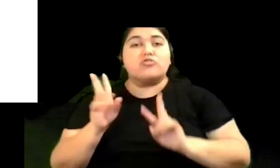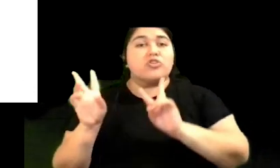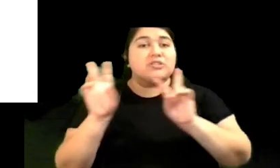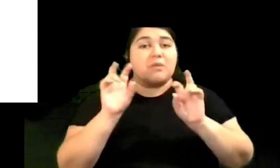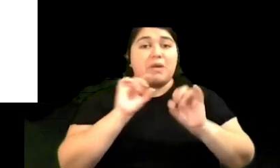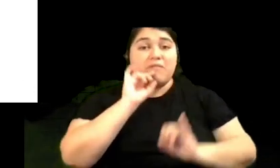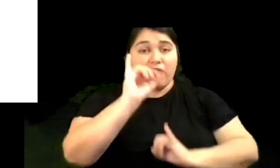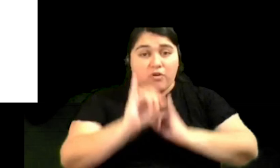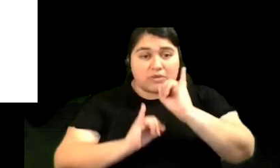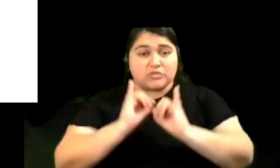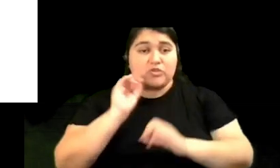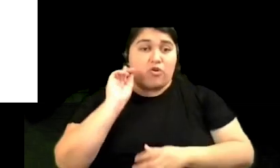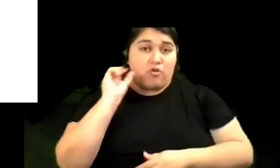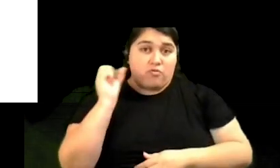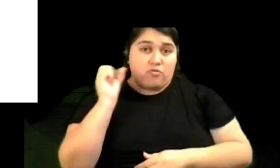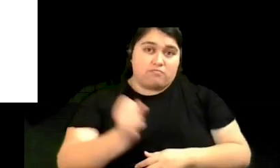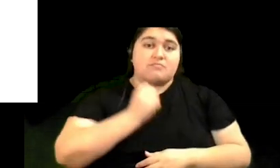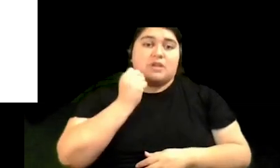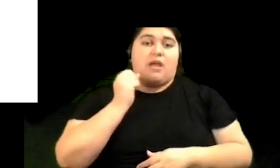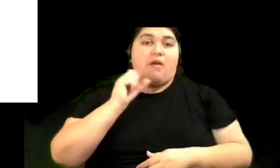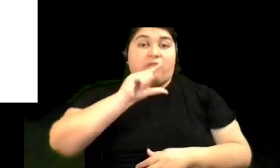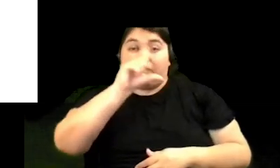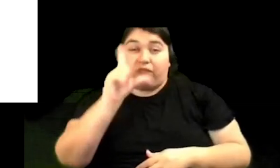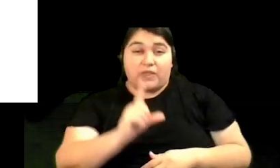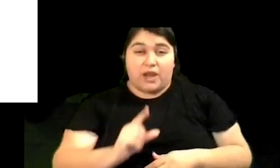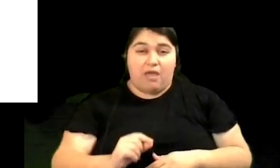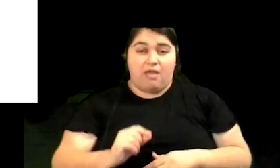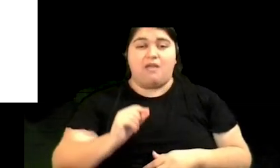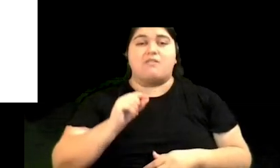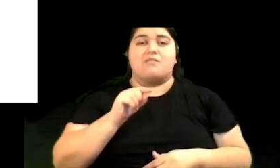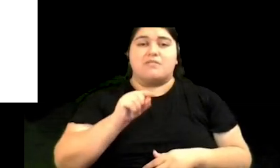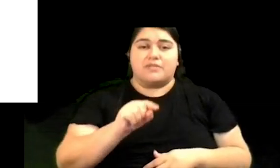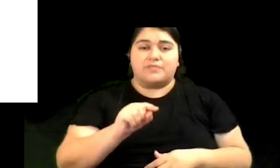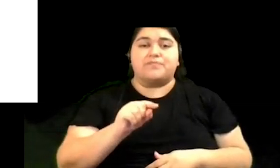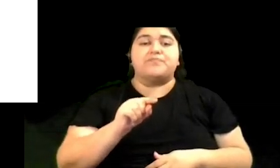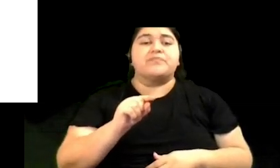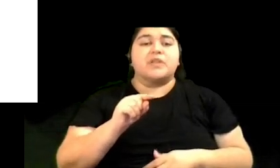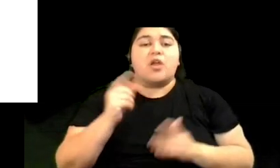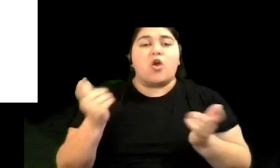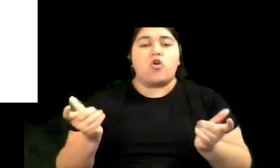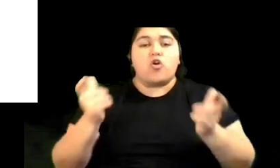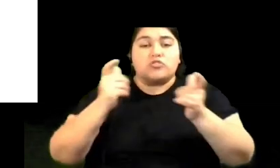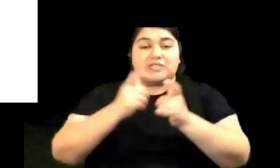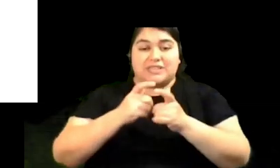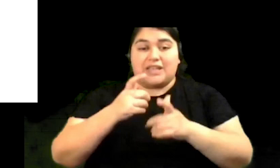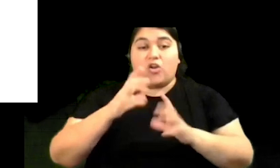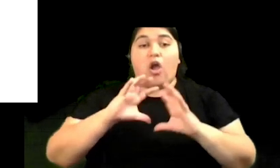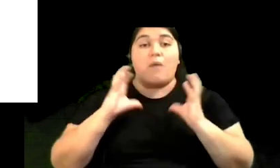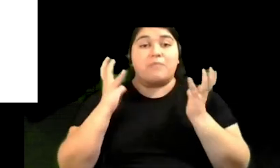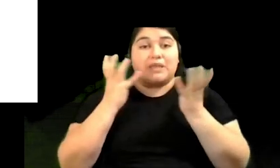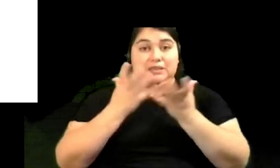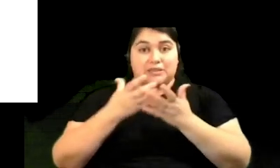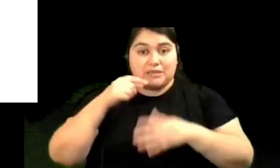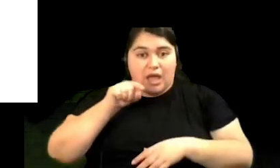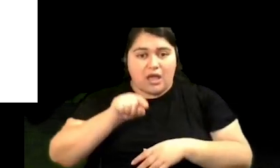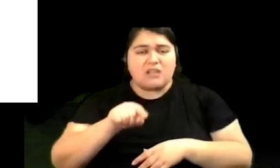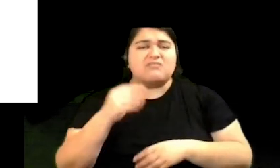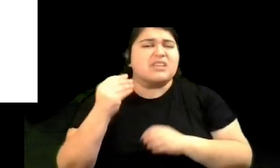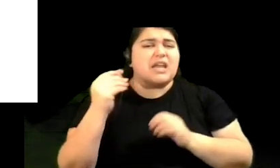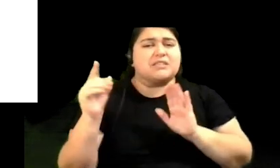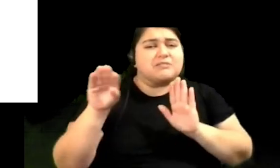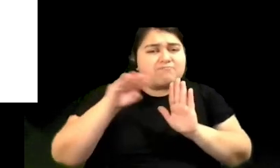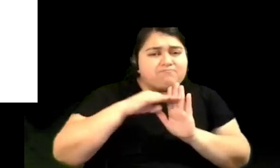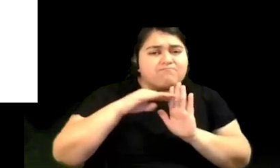información que a nivel federal, a través del Consejo Federal del Medio Ambiente, se van a indicar qué criterios